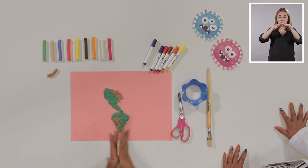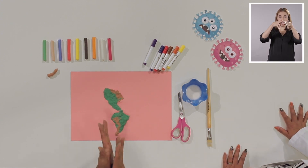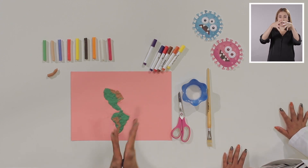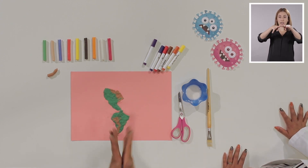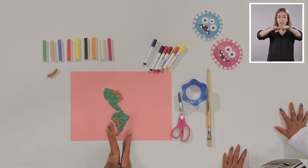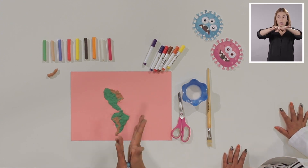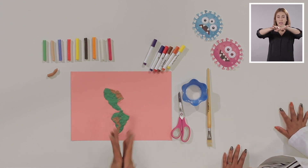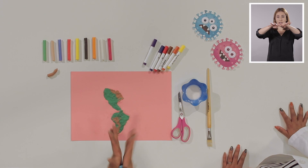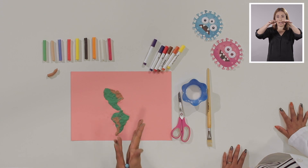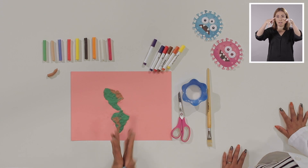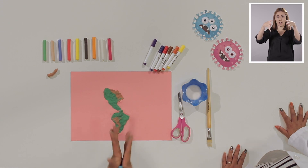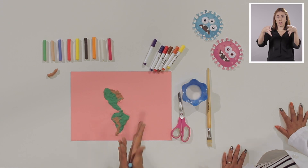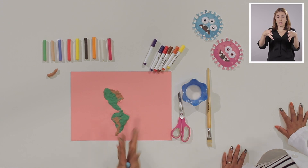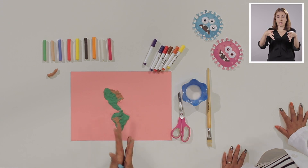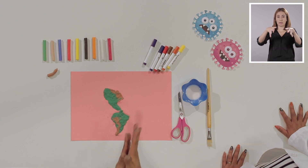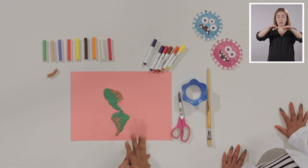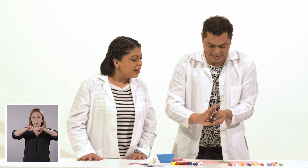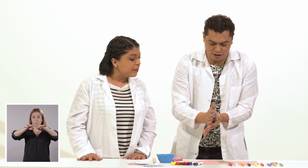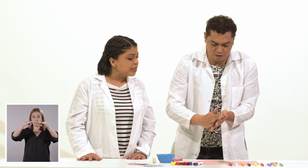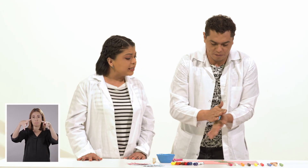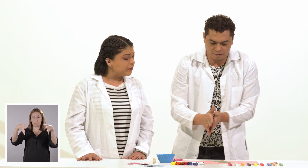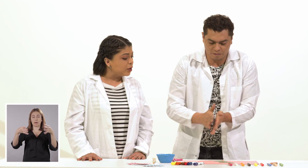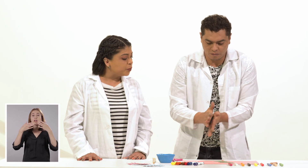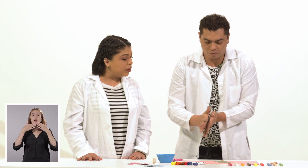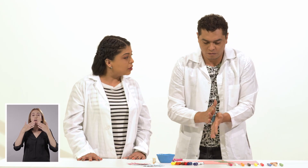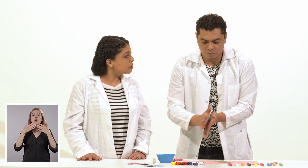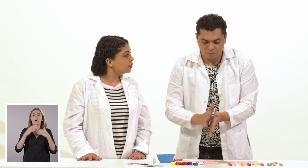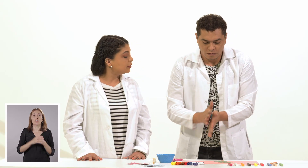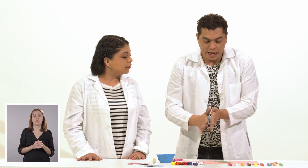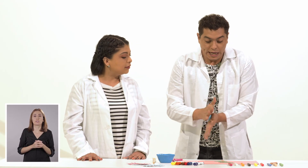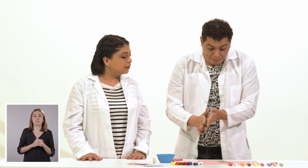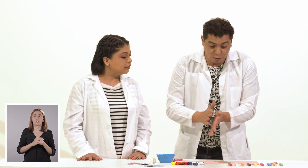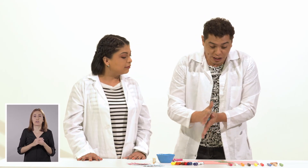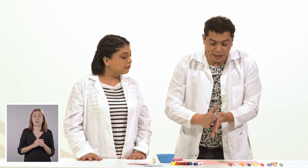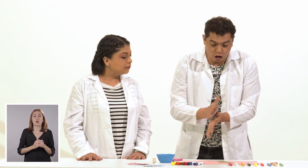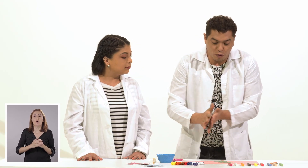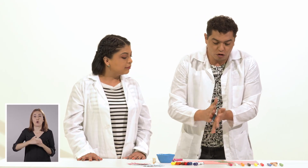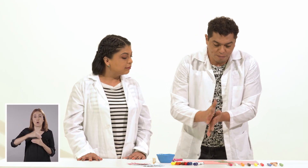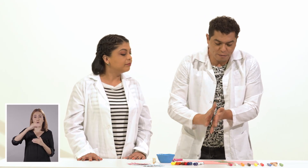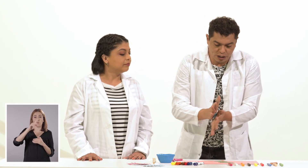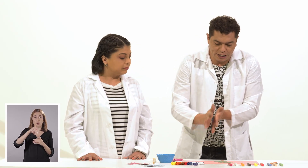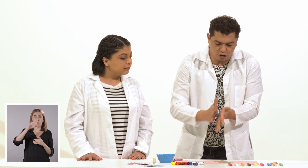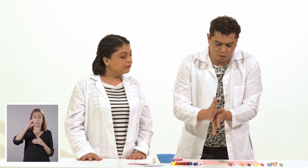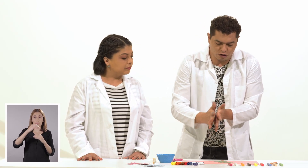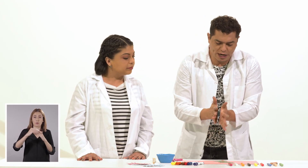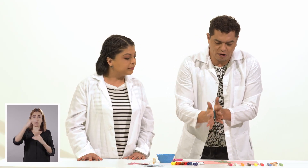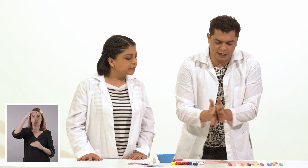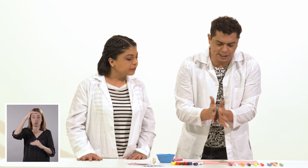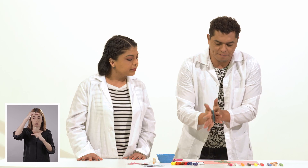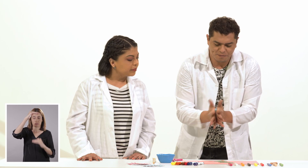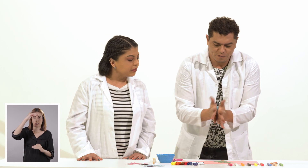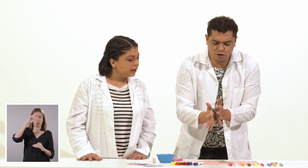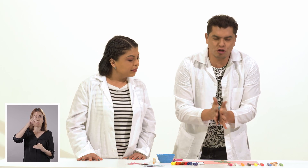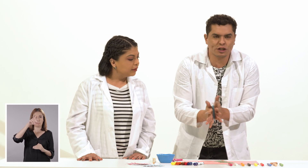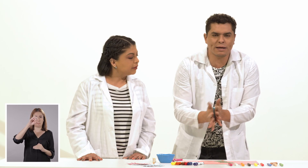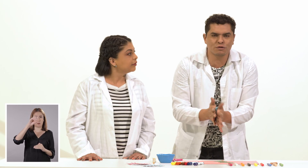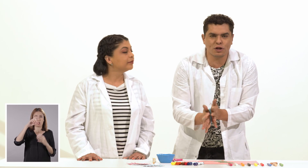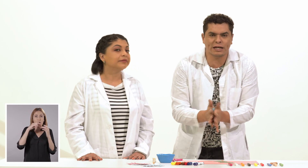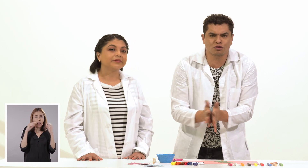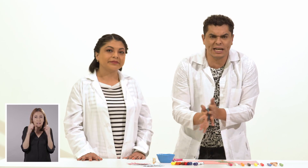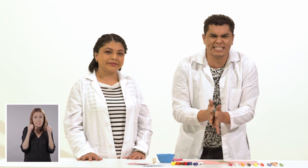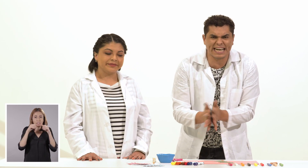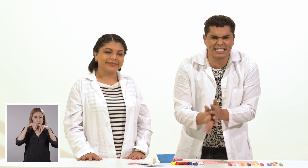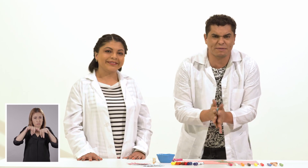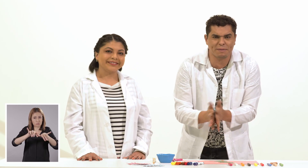los océanos. Los océanos, me encanta. Eso. Y vamos a hacer también los polos. Vamos a hacer los polos, claro que sí. Nosotros